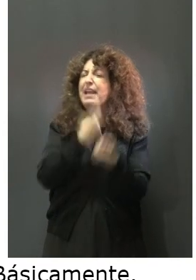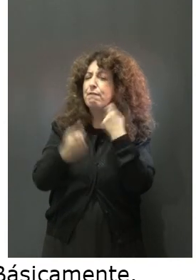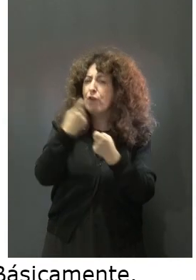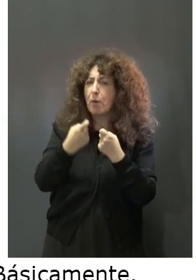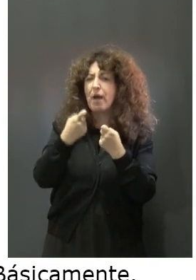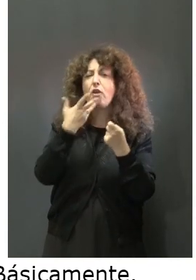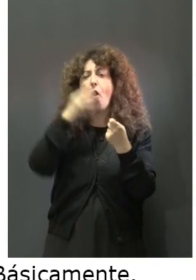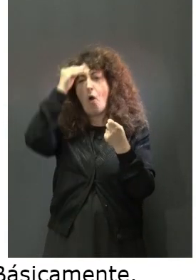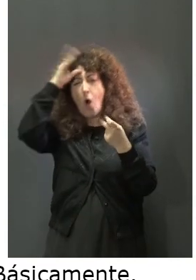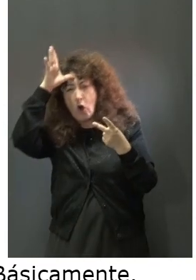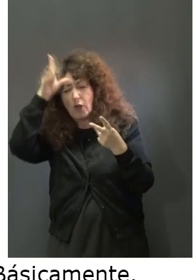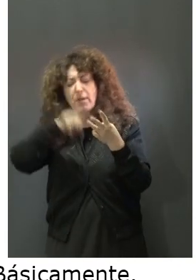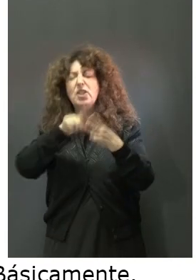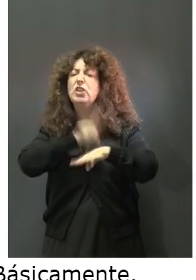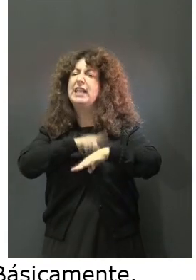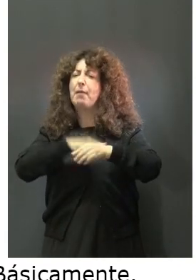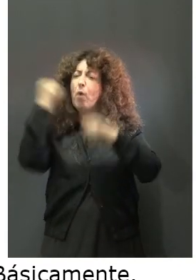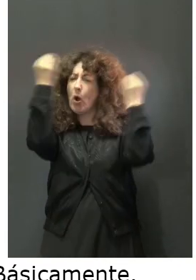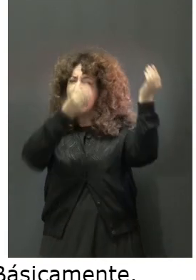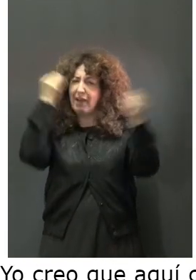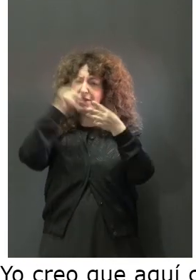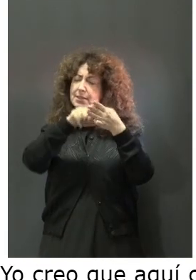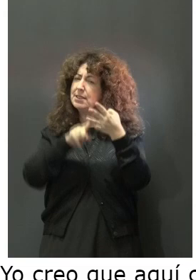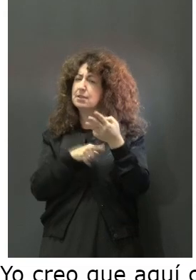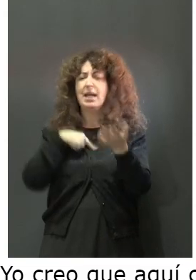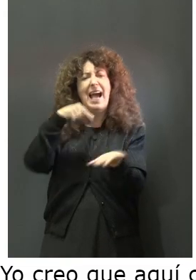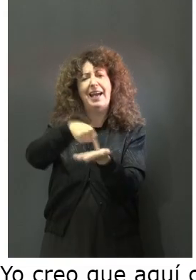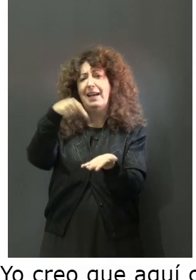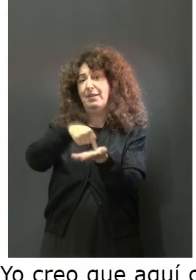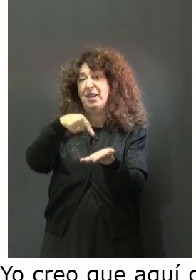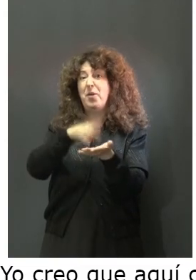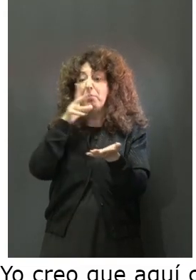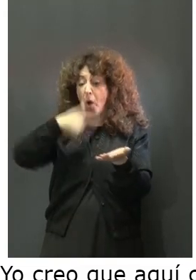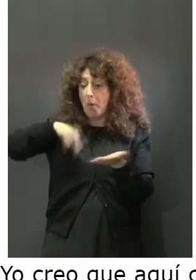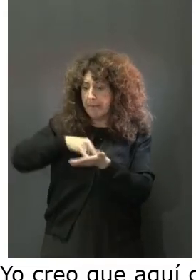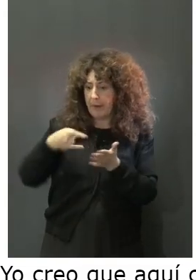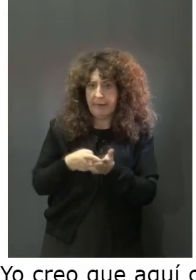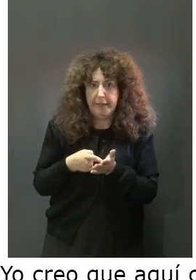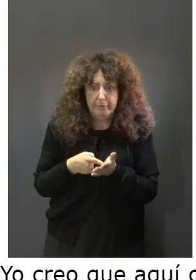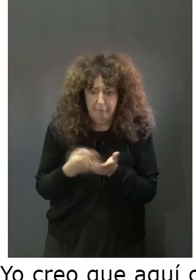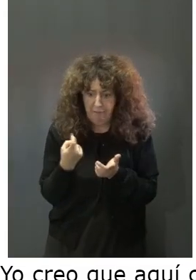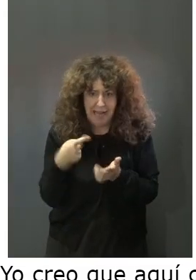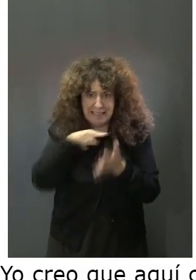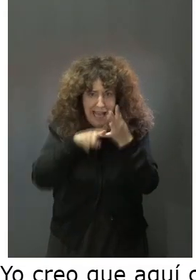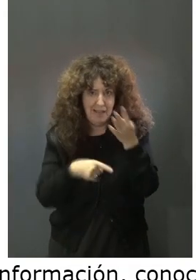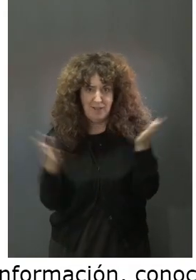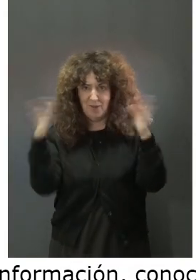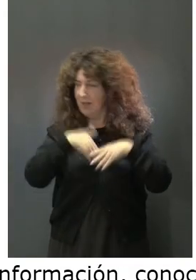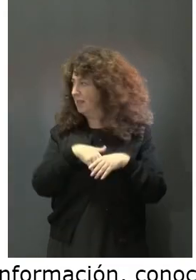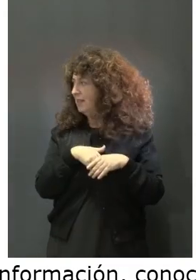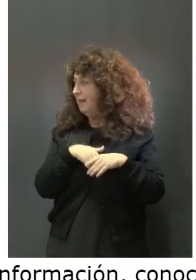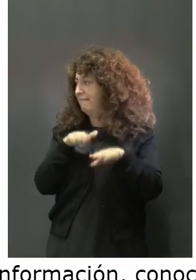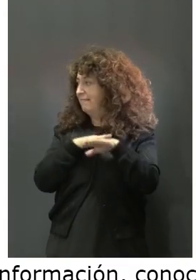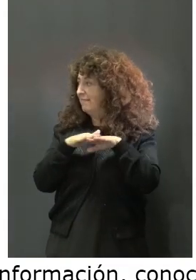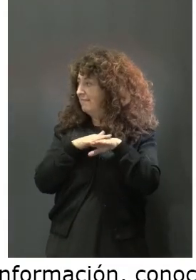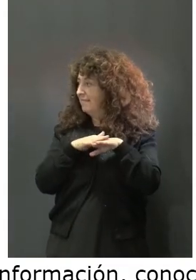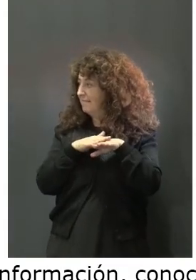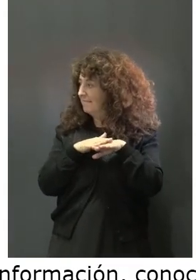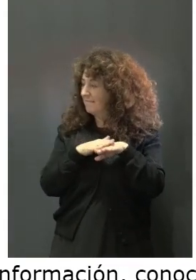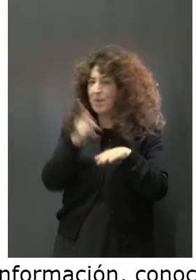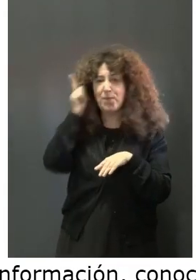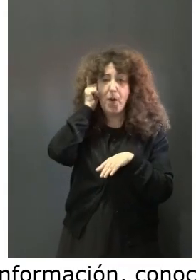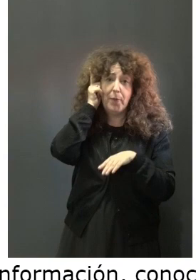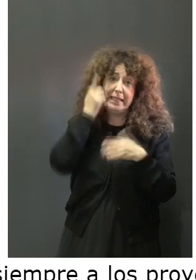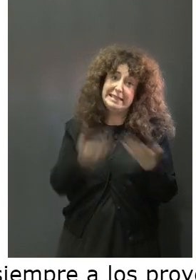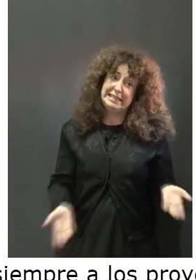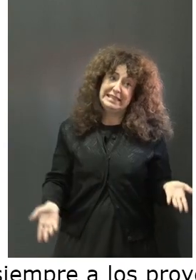conocimiento y tiempo de reflexión. Sí, porque eso es algo que falta siempre a los proyectos, o sea, cielos santos. Has dicho